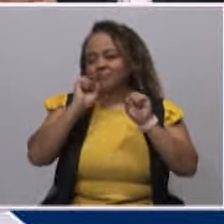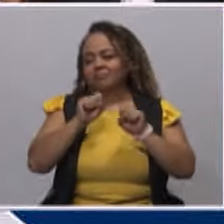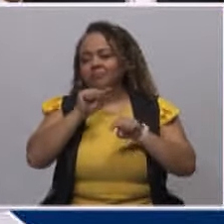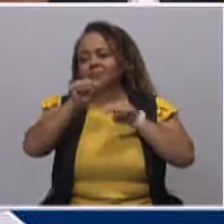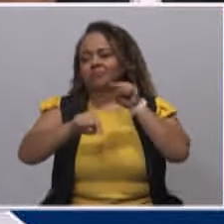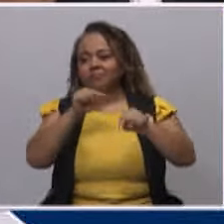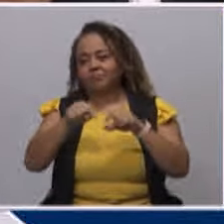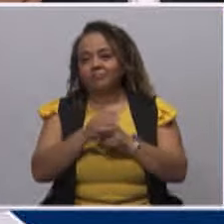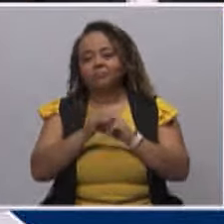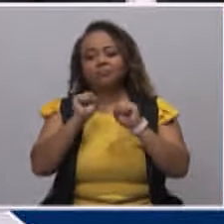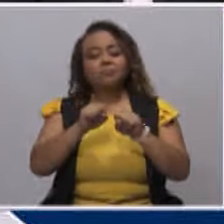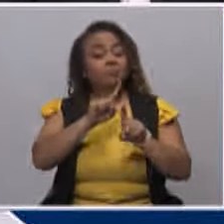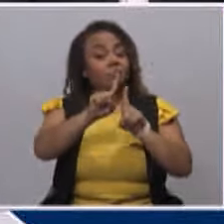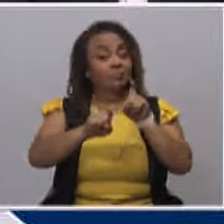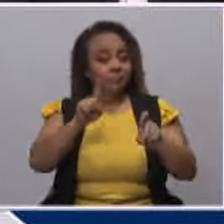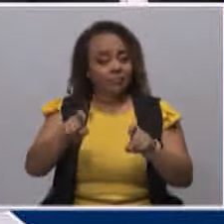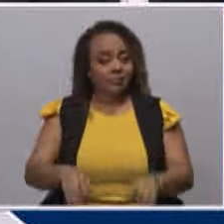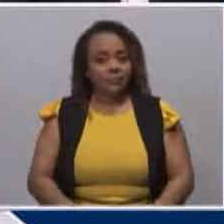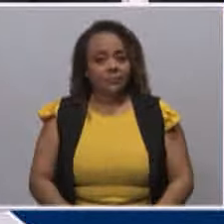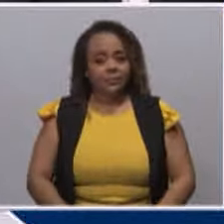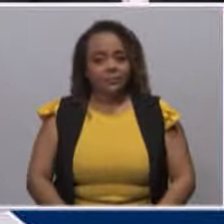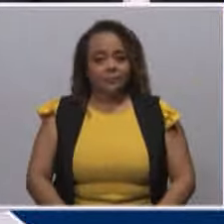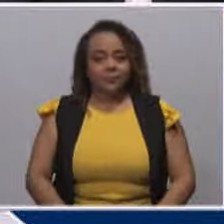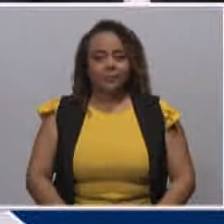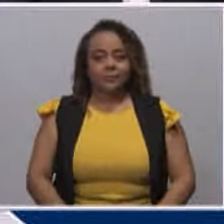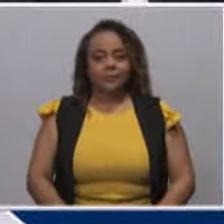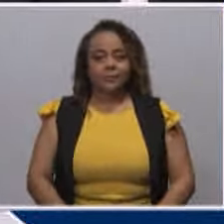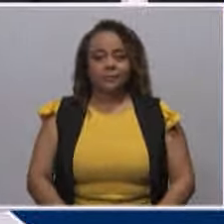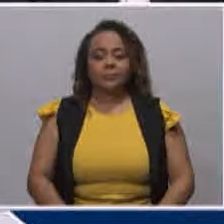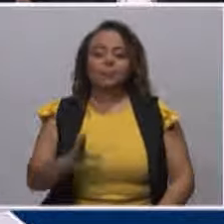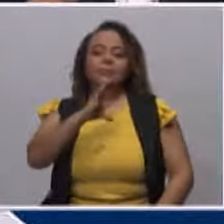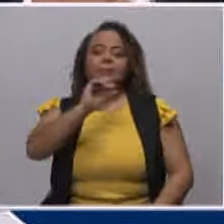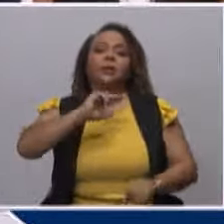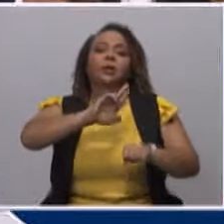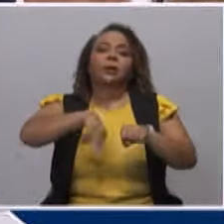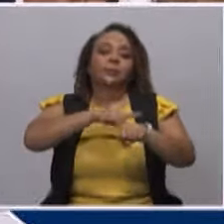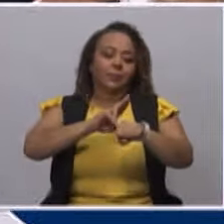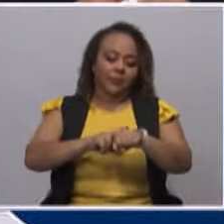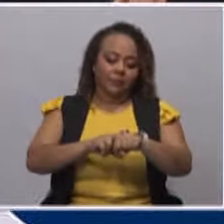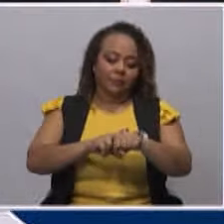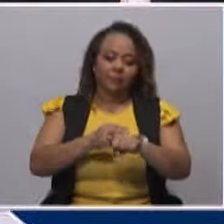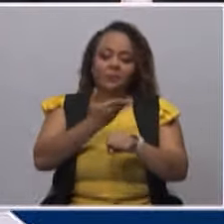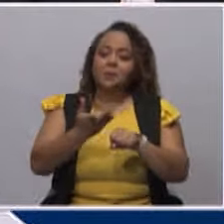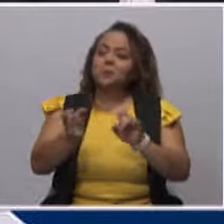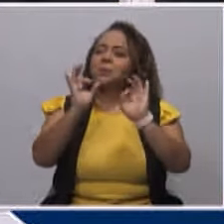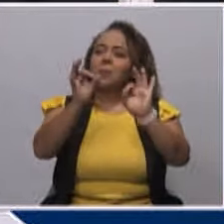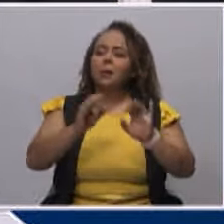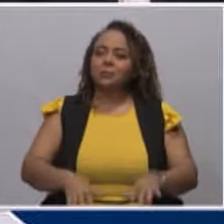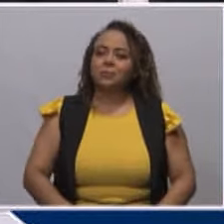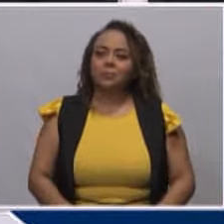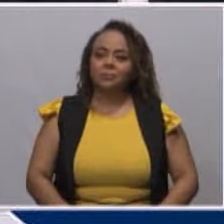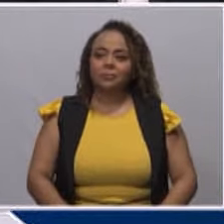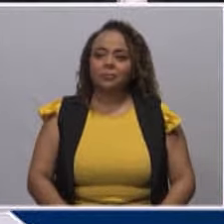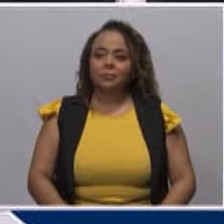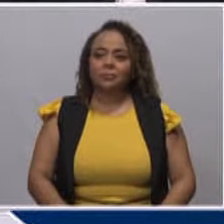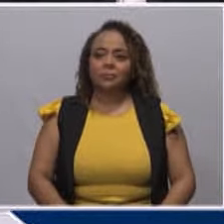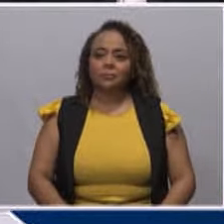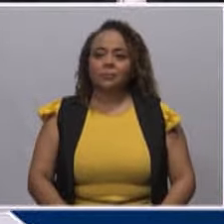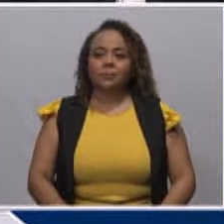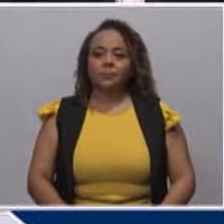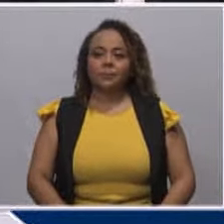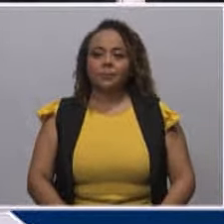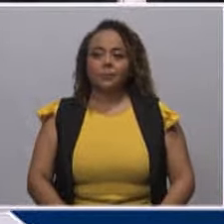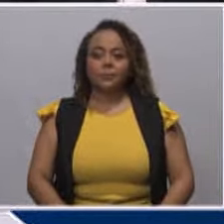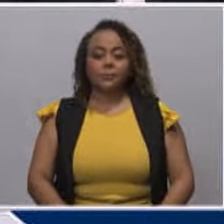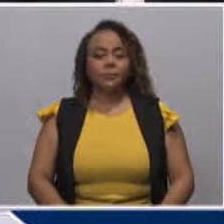criticar se puede consultar y y normal mente es cuando las las cosas salen bien cuando las cosas salen Eh